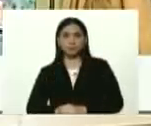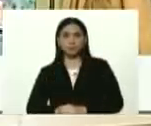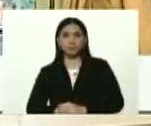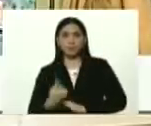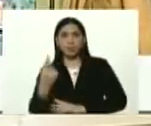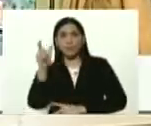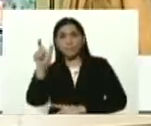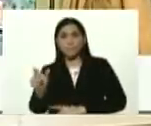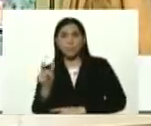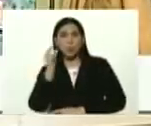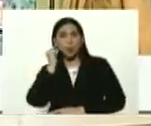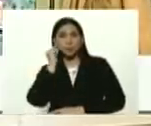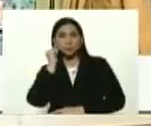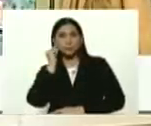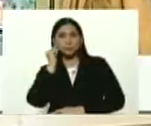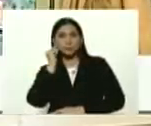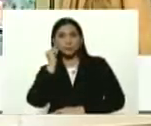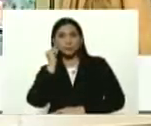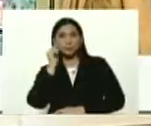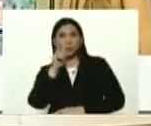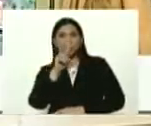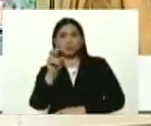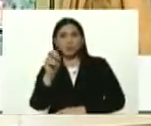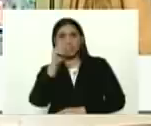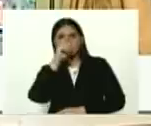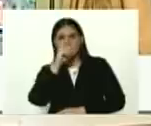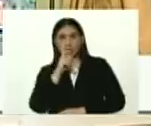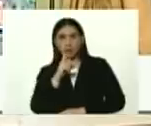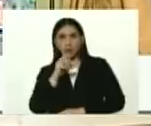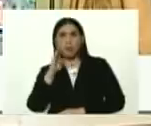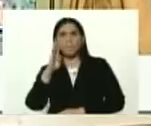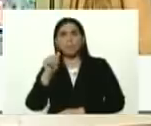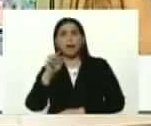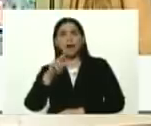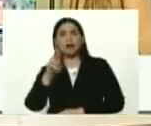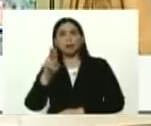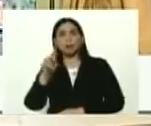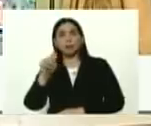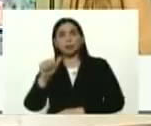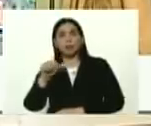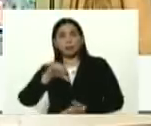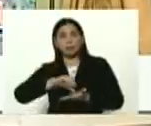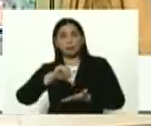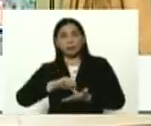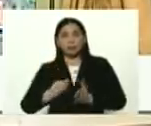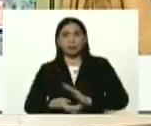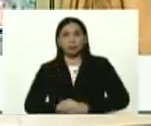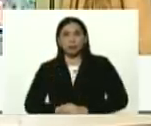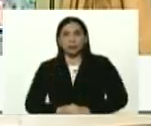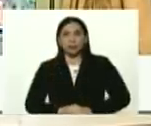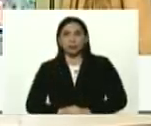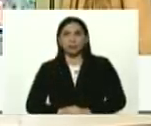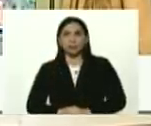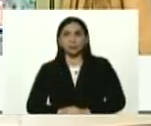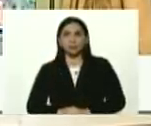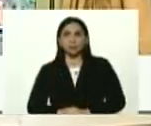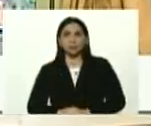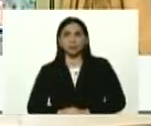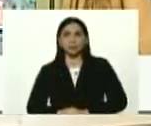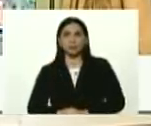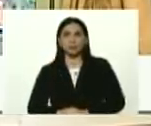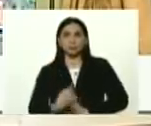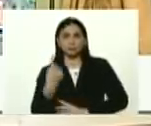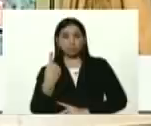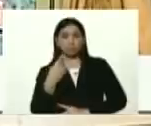Una mujer de 20 años, las minas de Baruta, tenemos un foquito en las minas de Baruta.